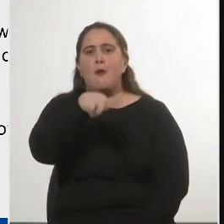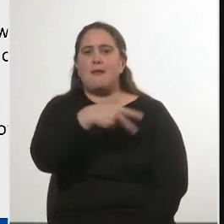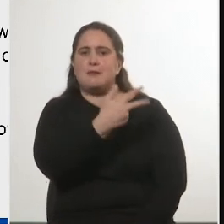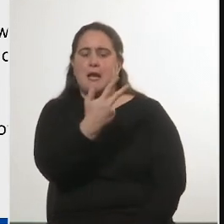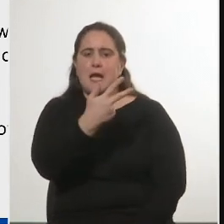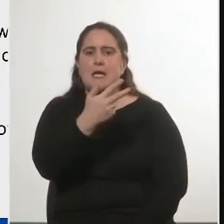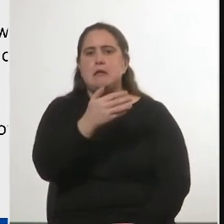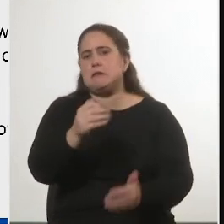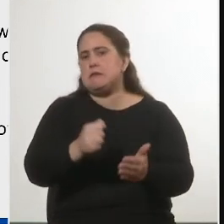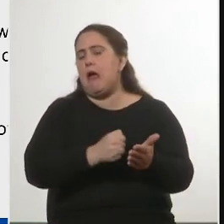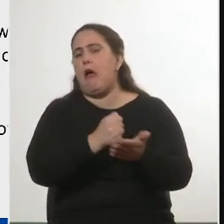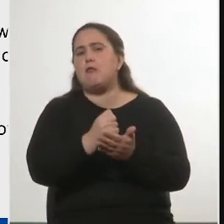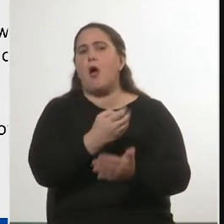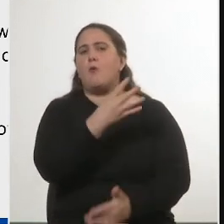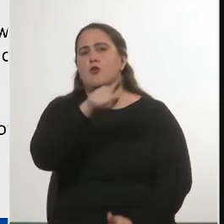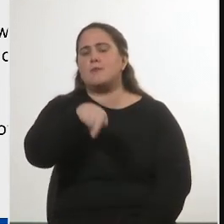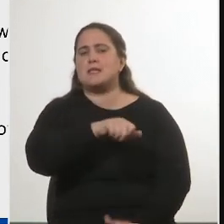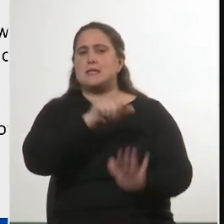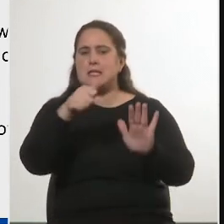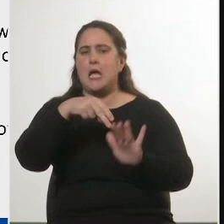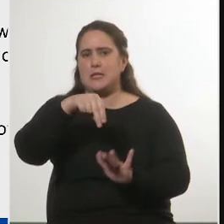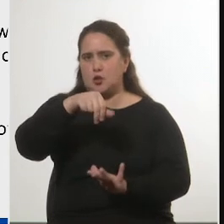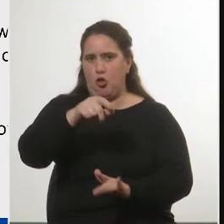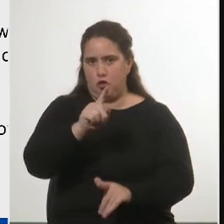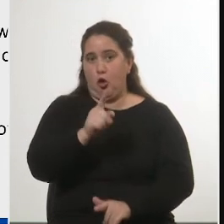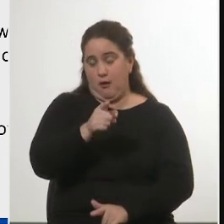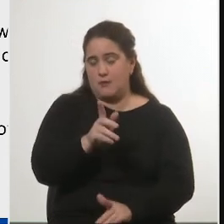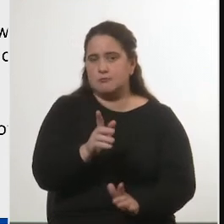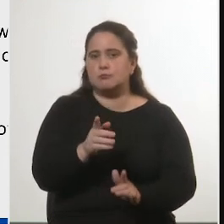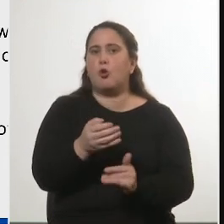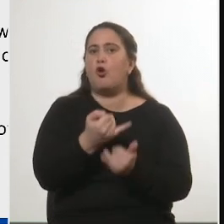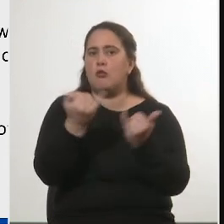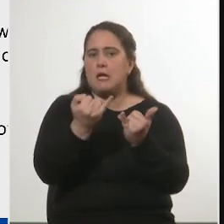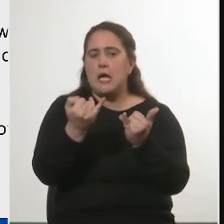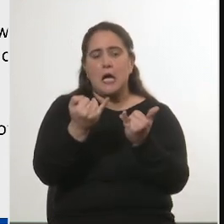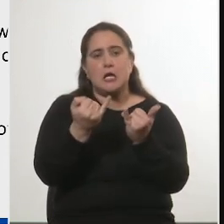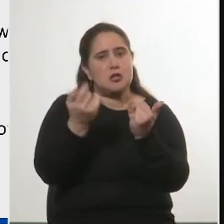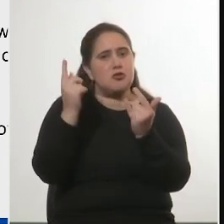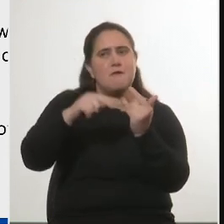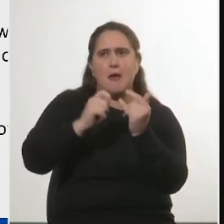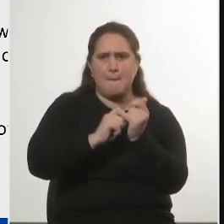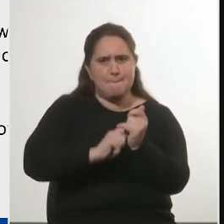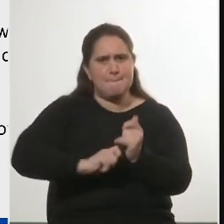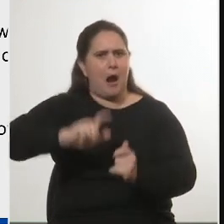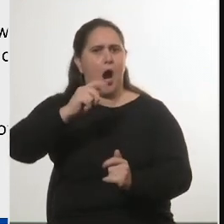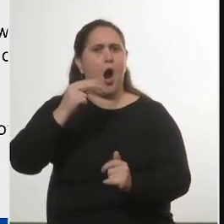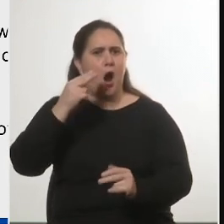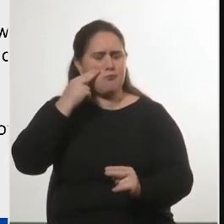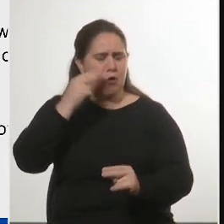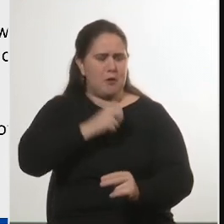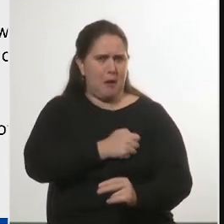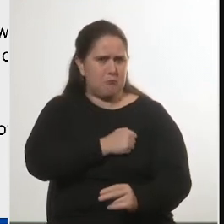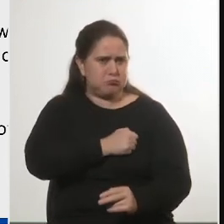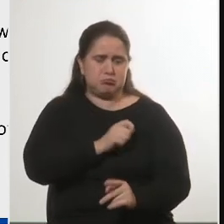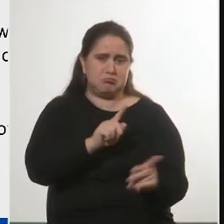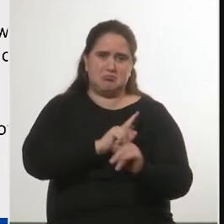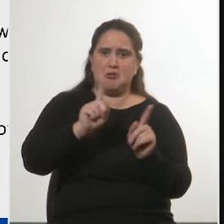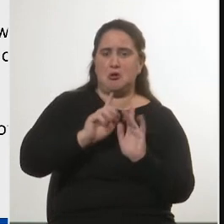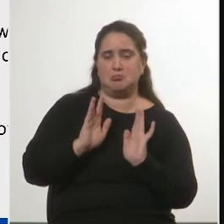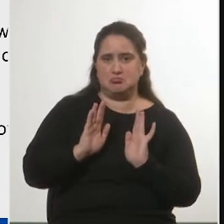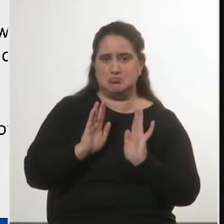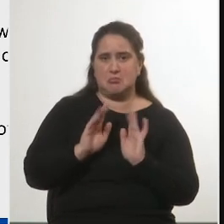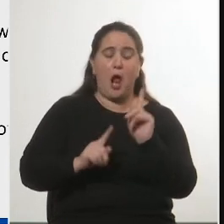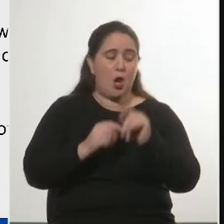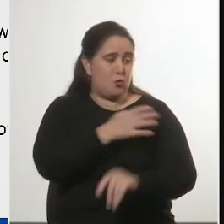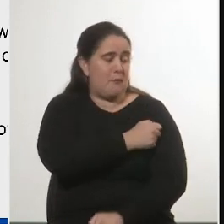4,6 gramos por día, el sodio no aumentaría los riesgos cardiovasculares en aquellas personas sanas que no